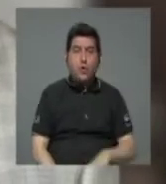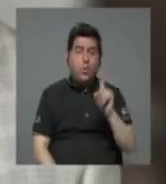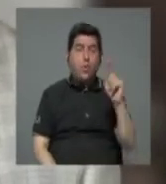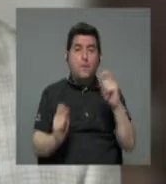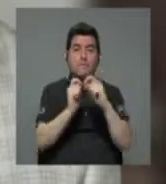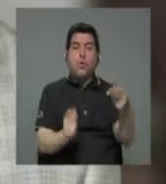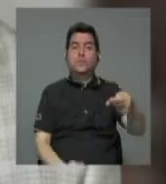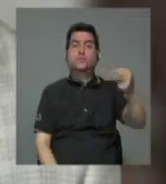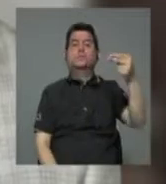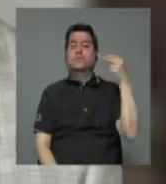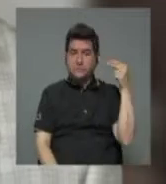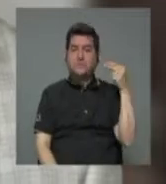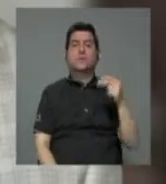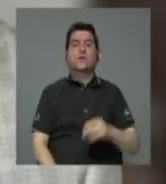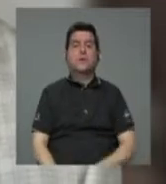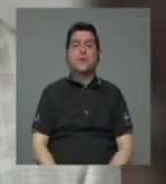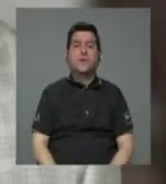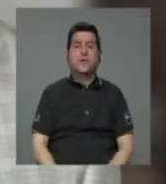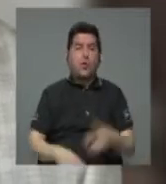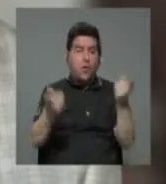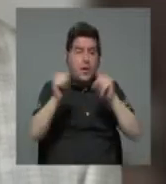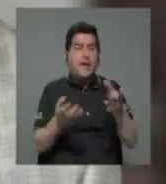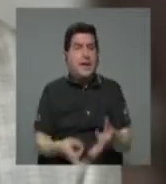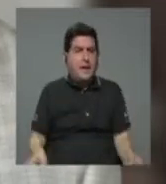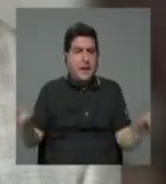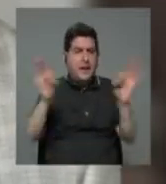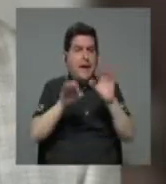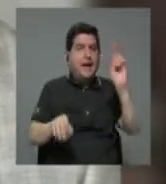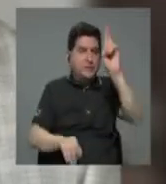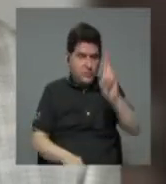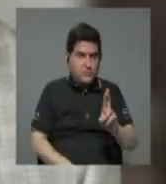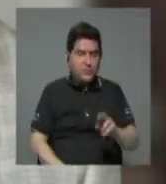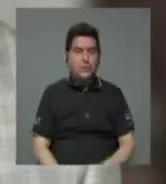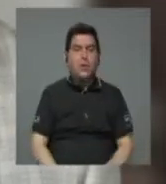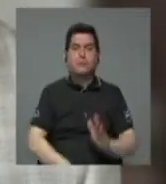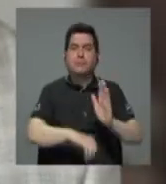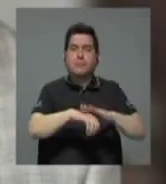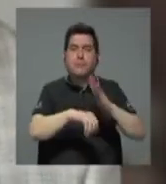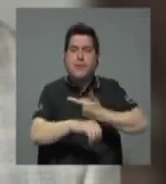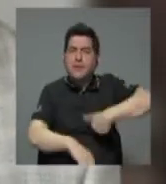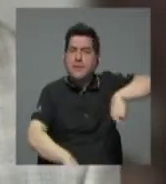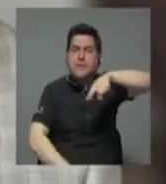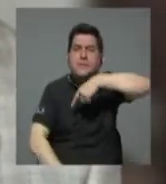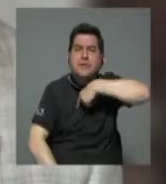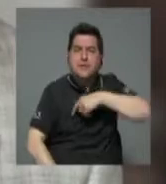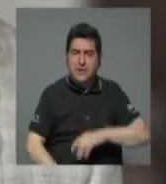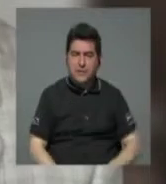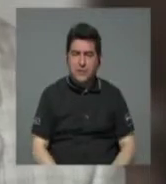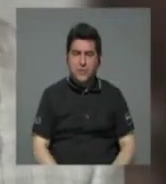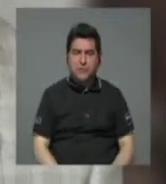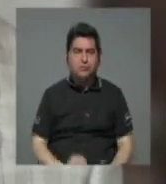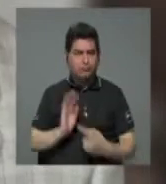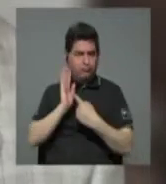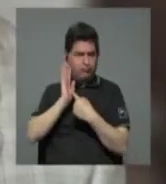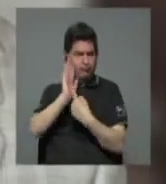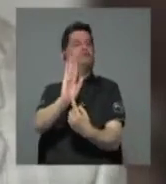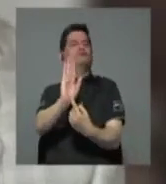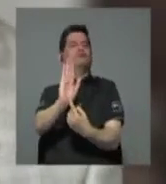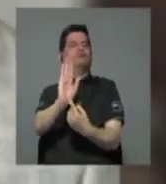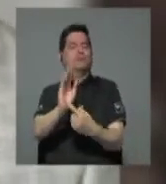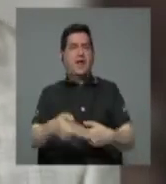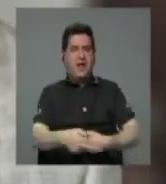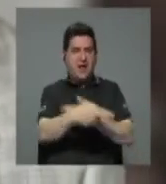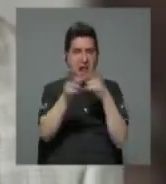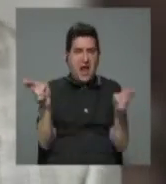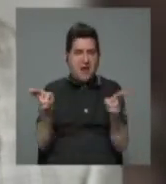y un caso muy importante para Costa Rica porque nos permite precisamente señalar que en la